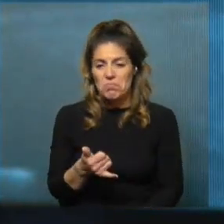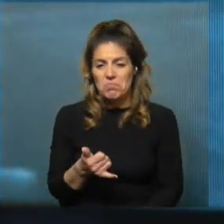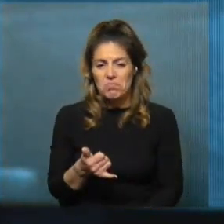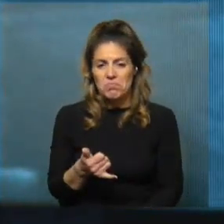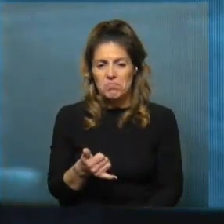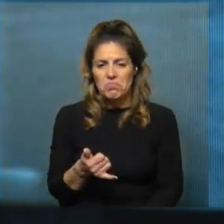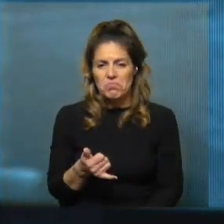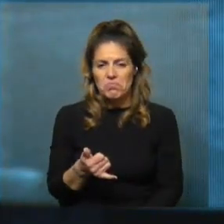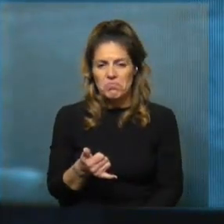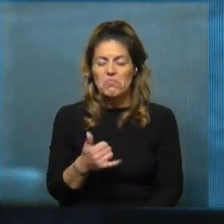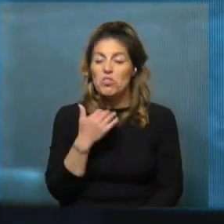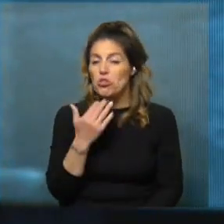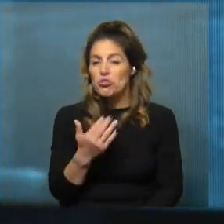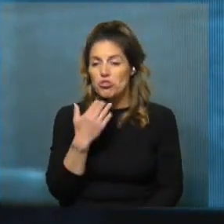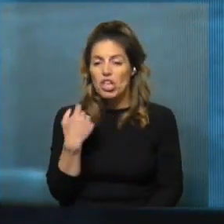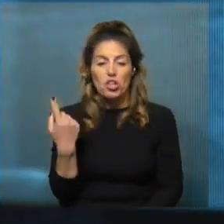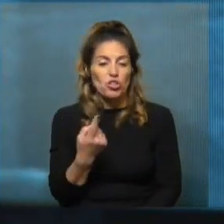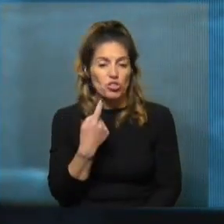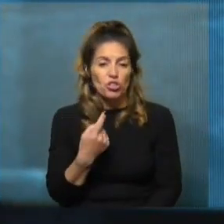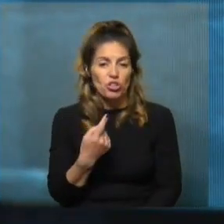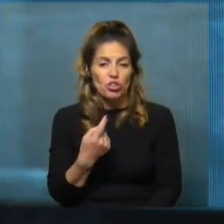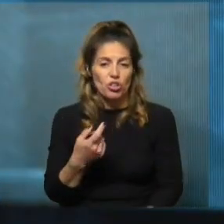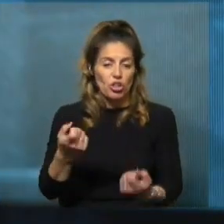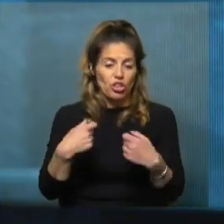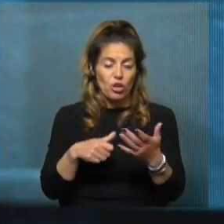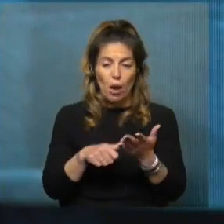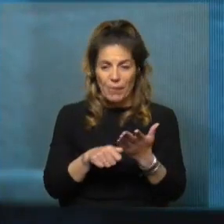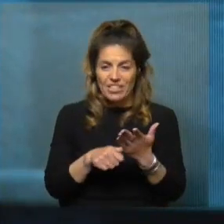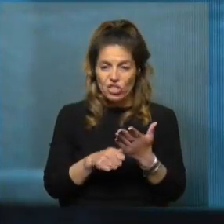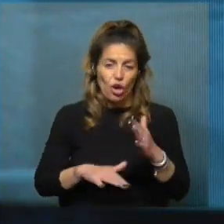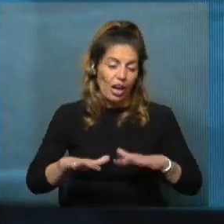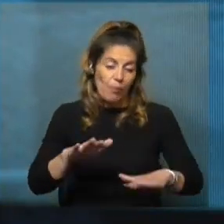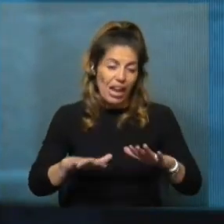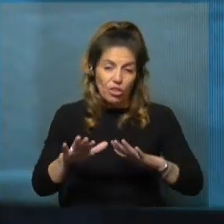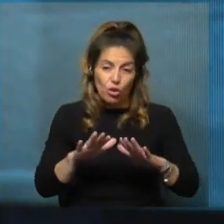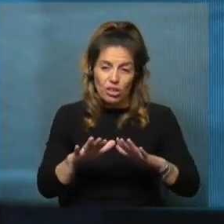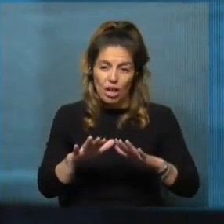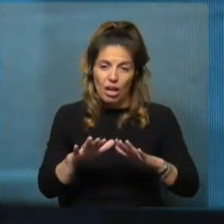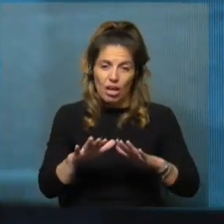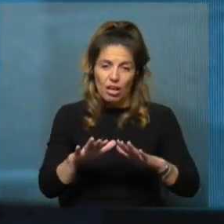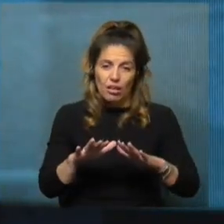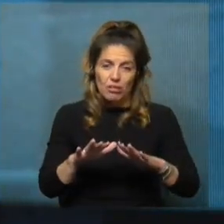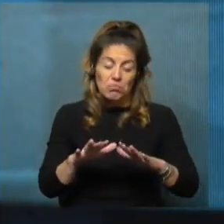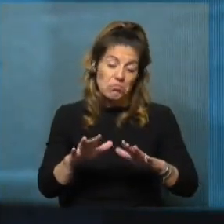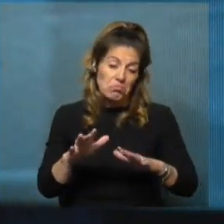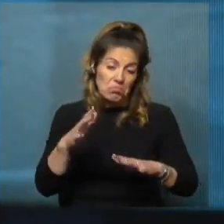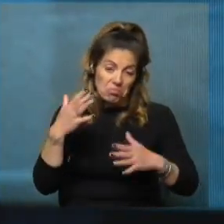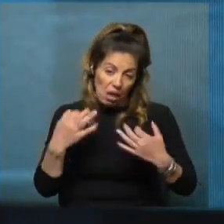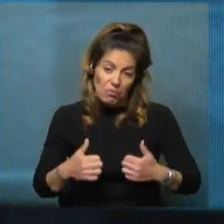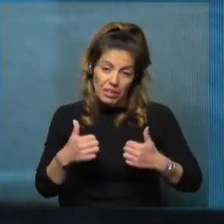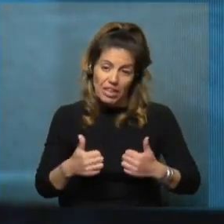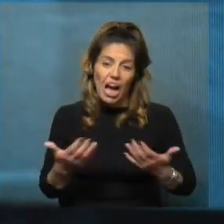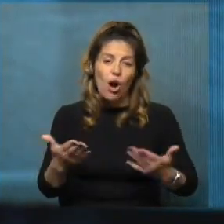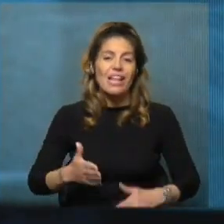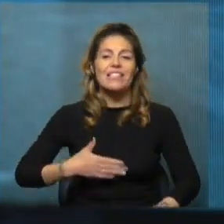este no sé nosotros recibimos una una pensión reparatoria y me parece que está bien y ahora se